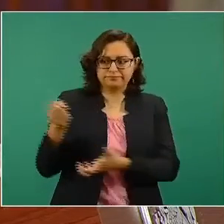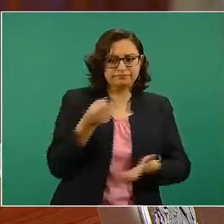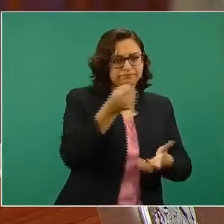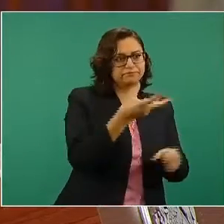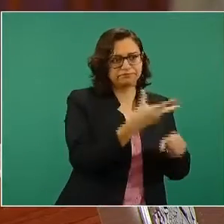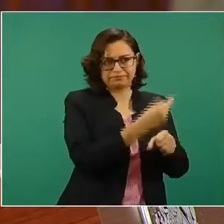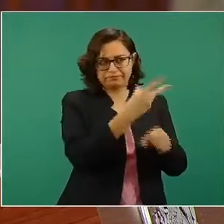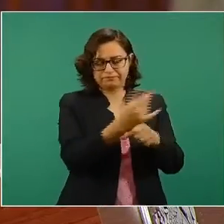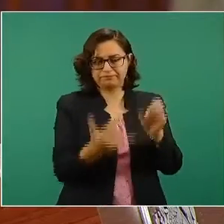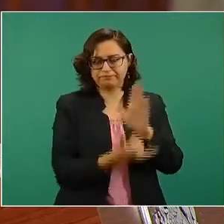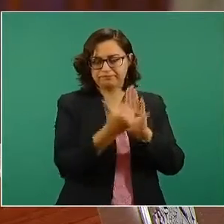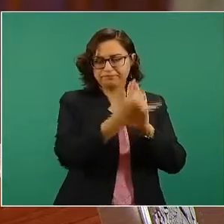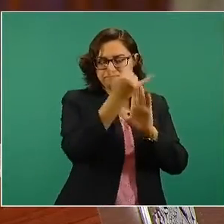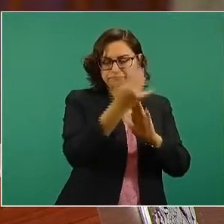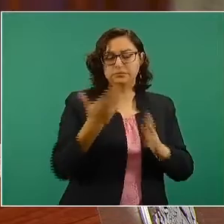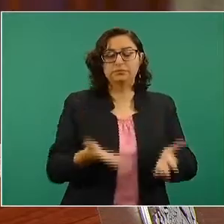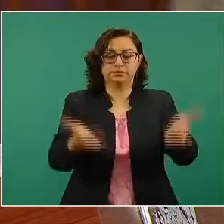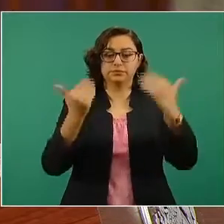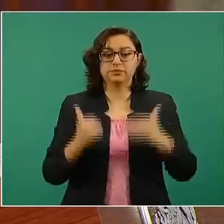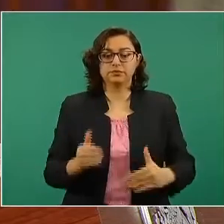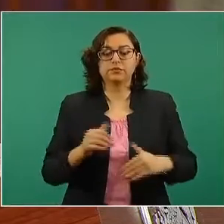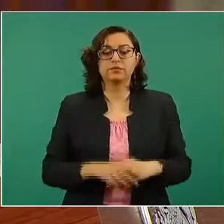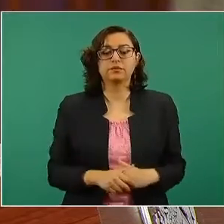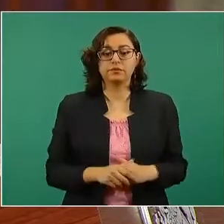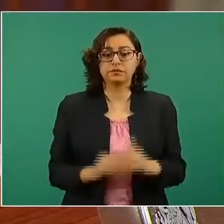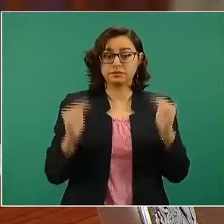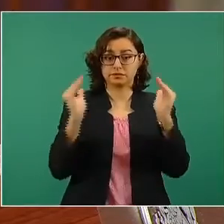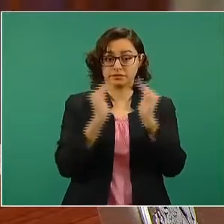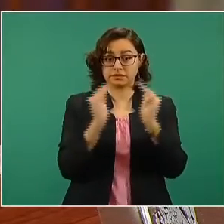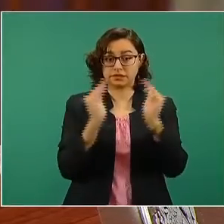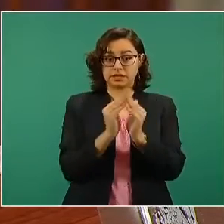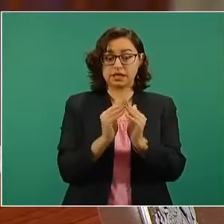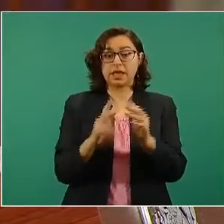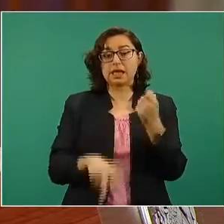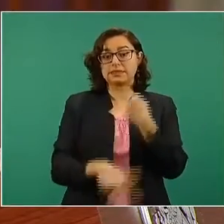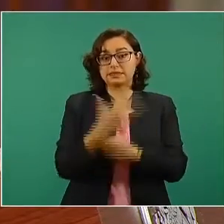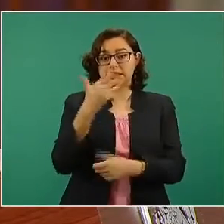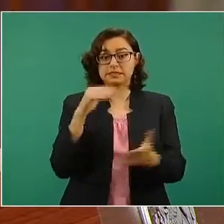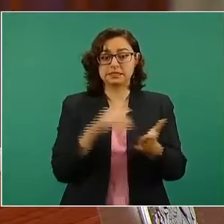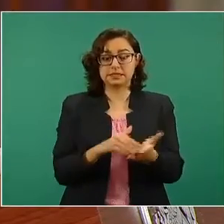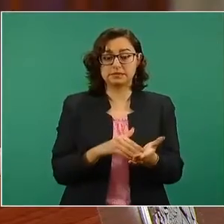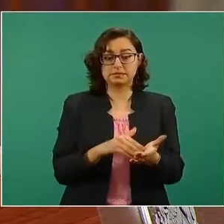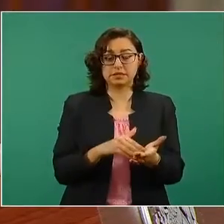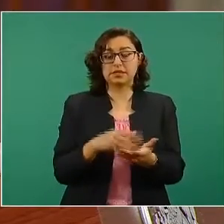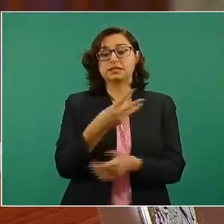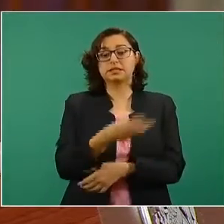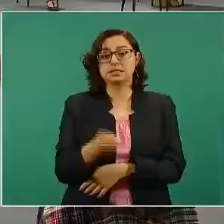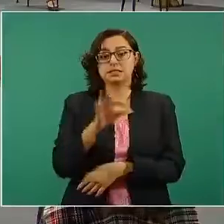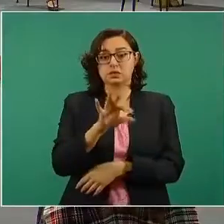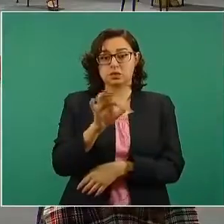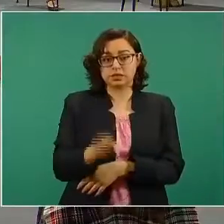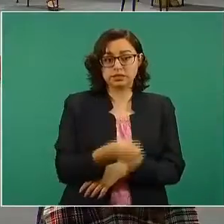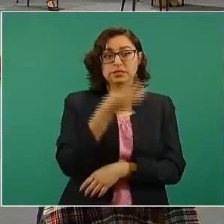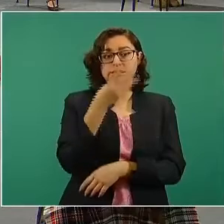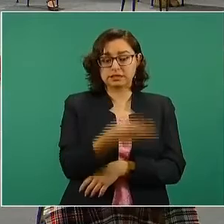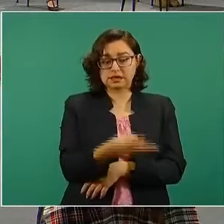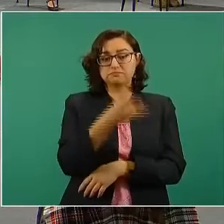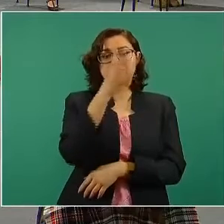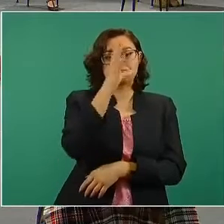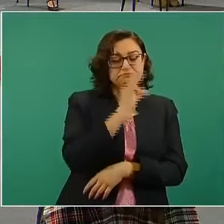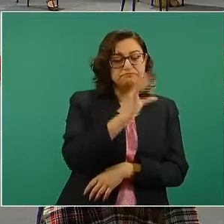edificios. Adelante. En el caso de la vivienda unifamiliar, 13,343 viviendas